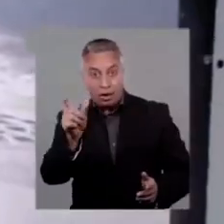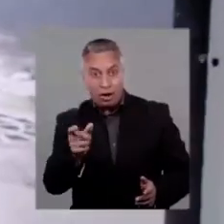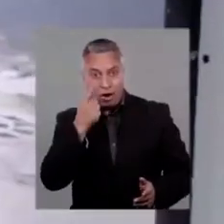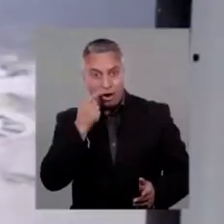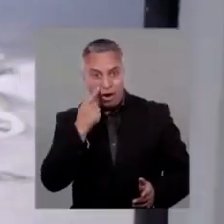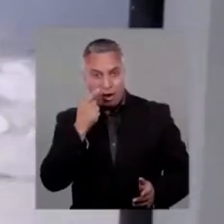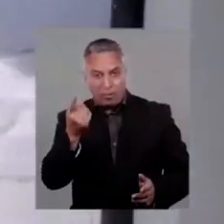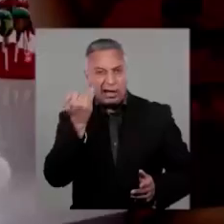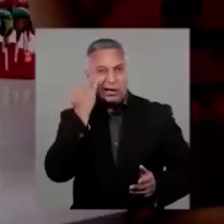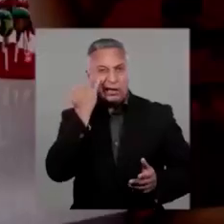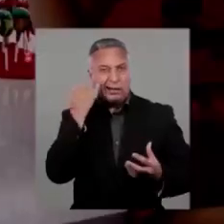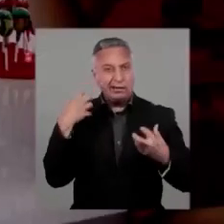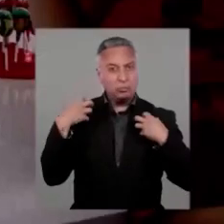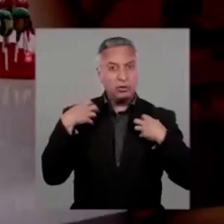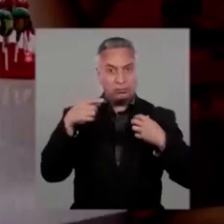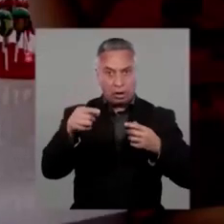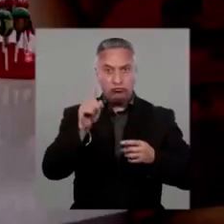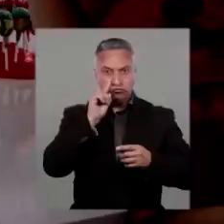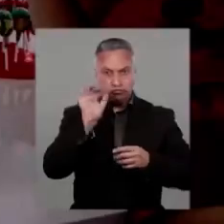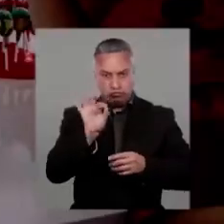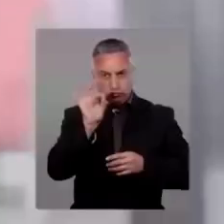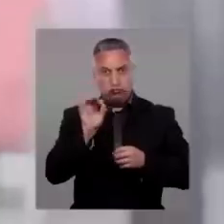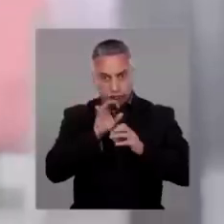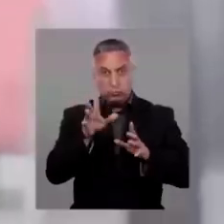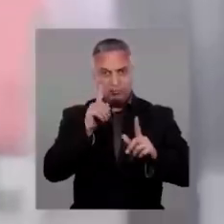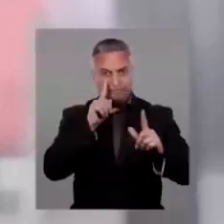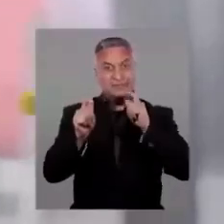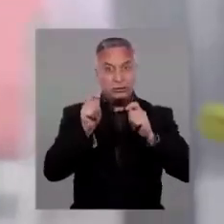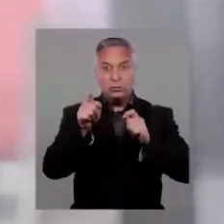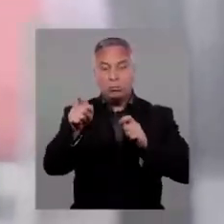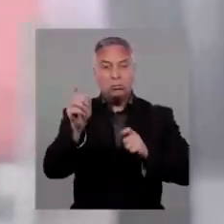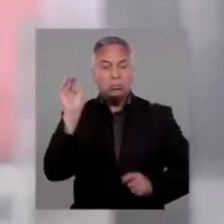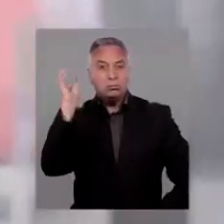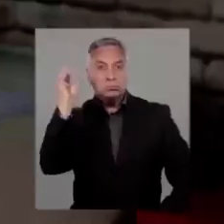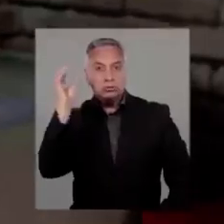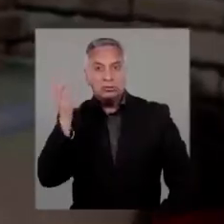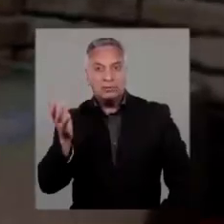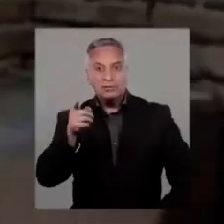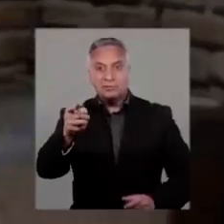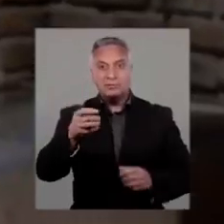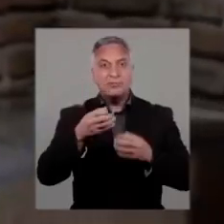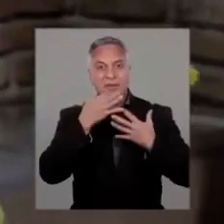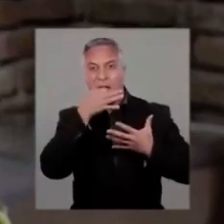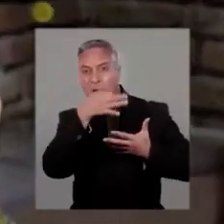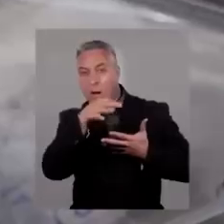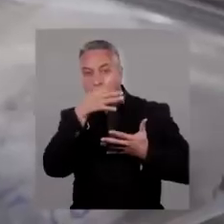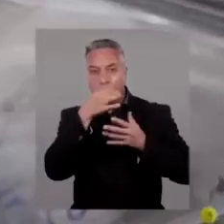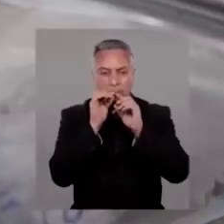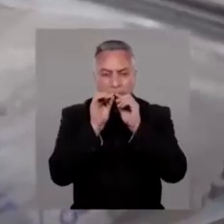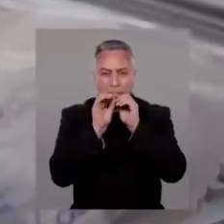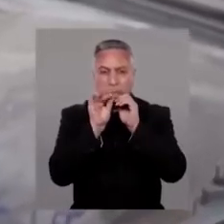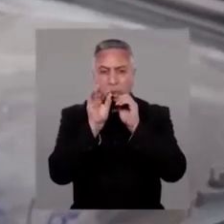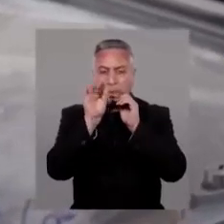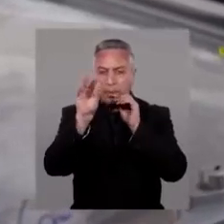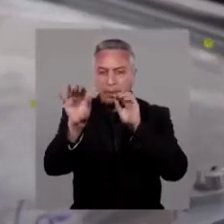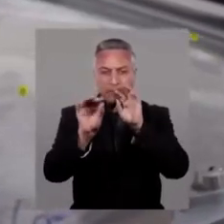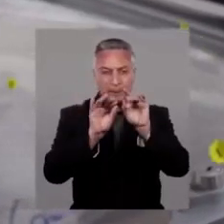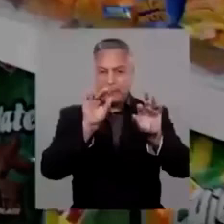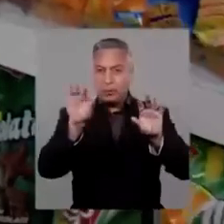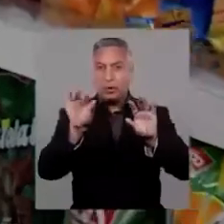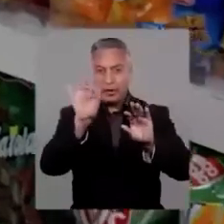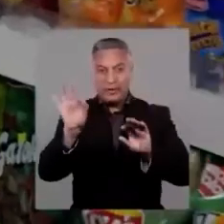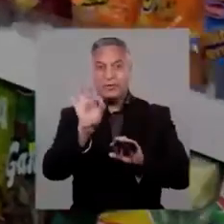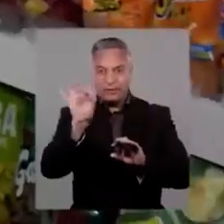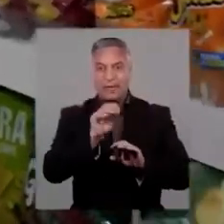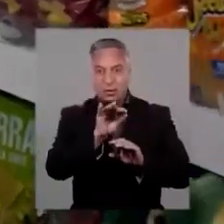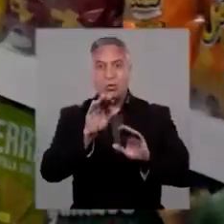Este hombre irresponsable es portador de un virus peligroso, pero no lo sabe. Sus gritos liberan miles de gotitas de saliva